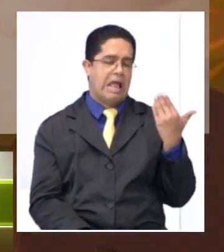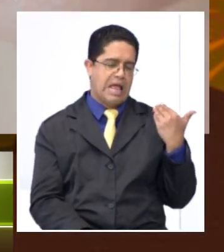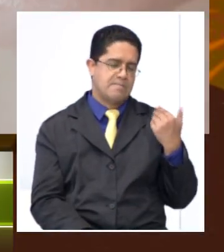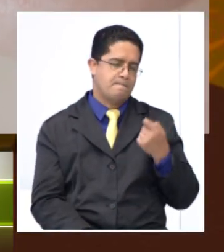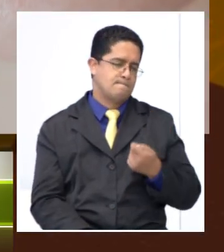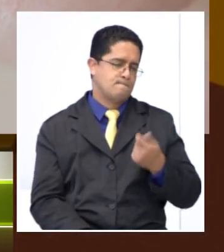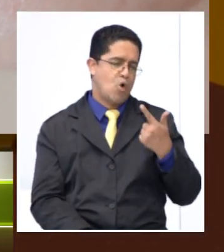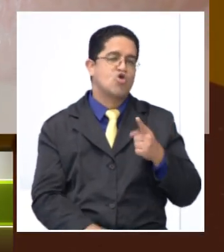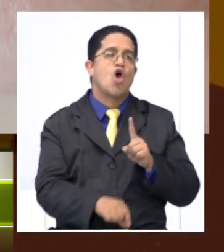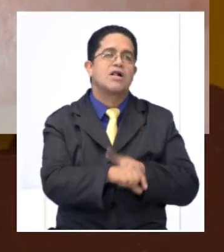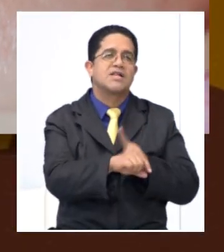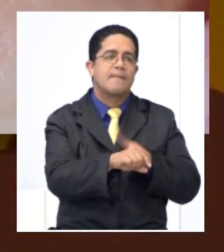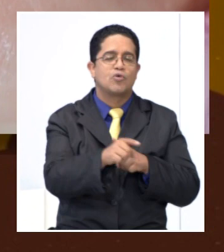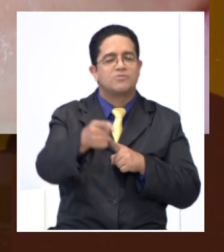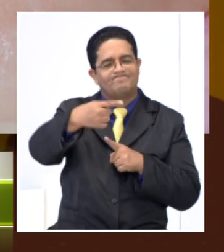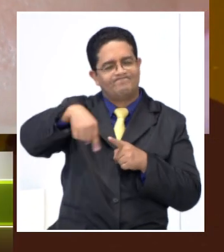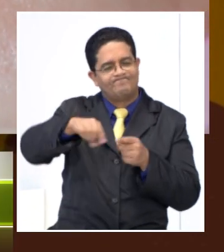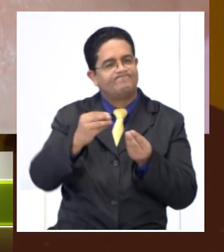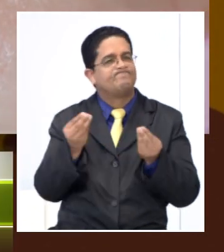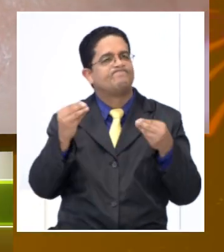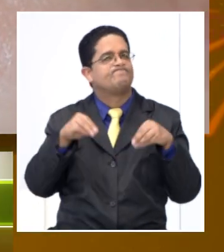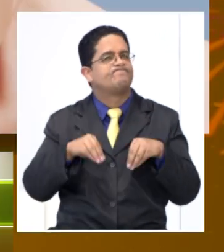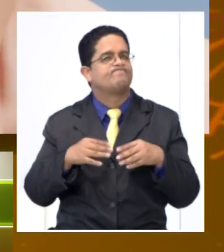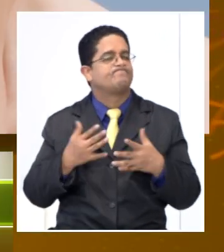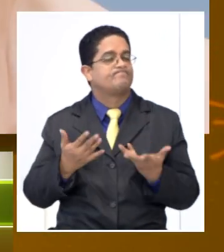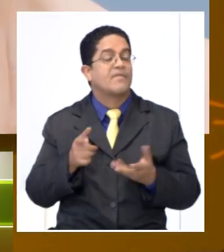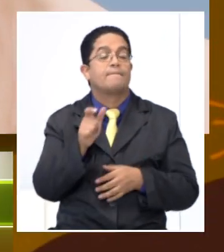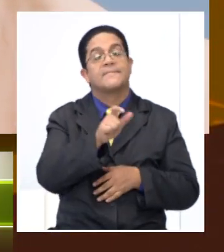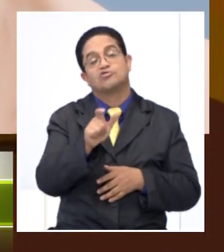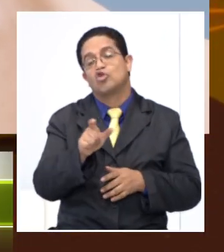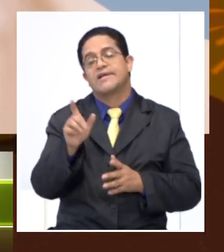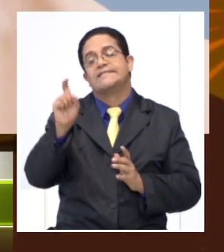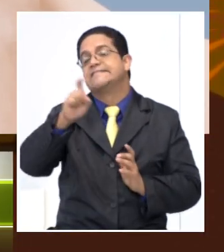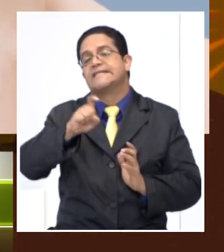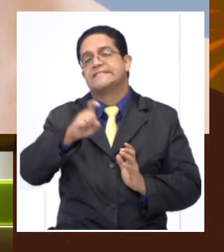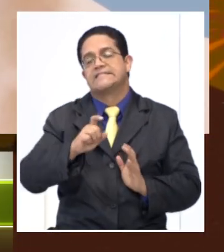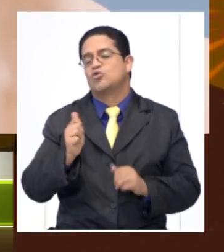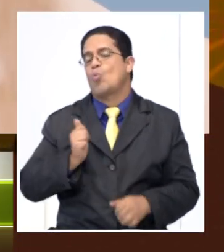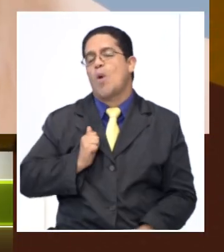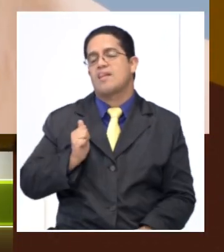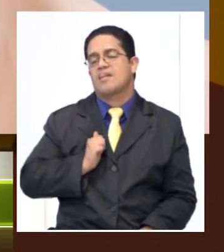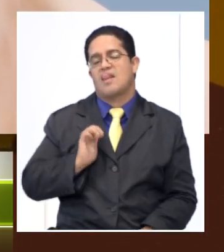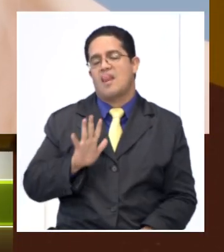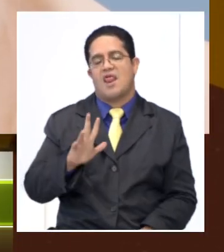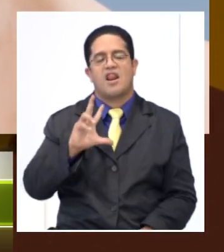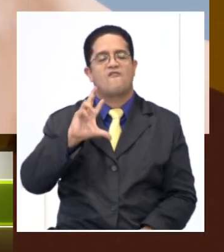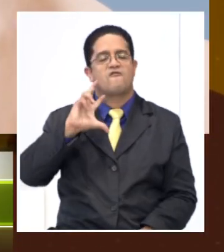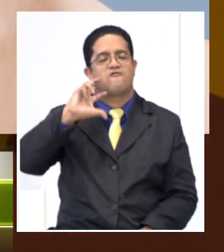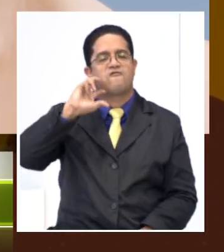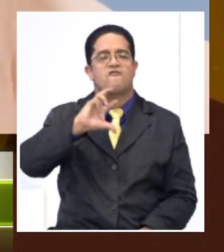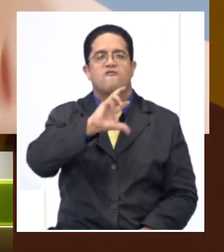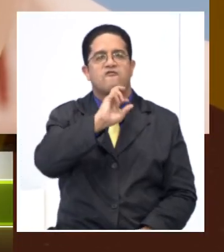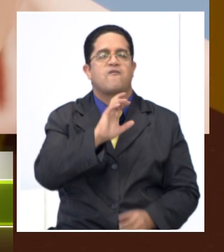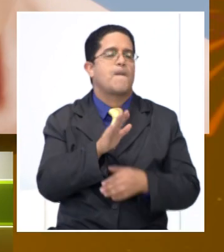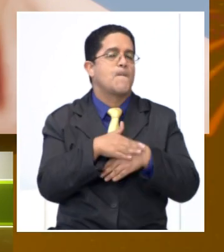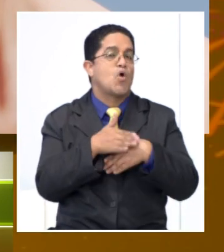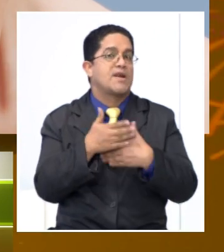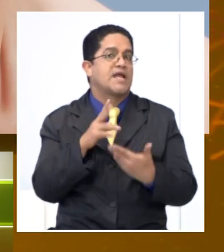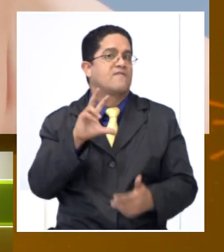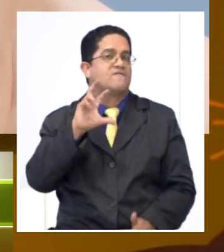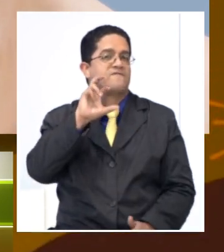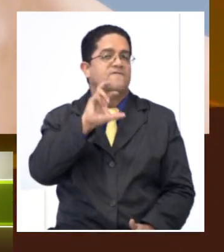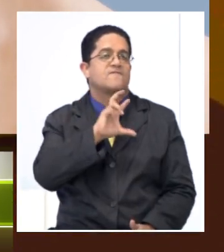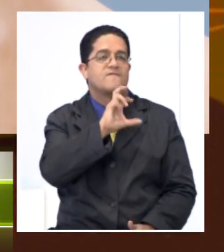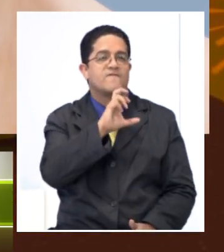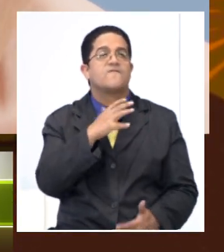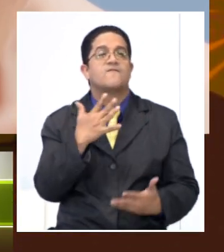actualización hicimos un consenso y es candidato el que tenga la necesidad de colocarse la toxina, porque la toxina se aplica